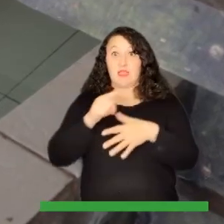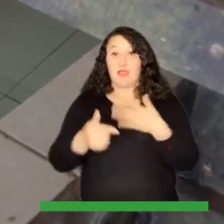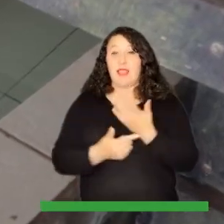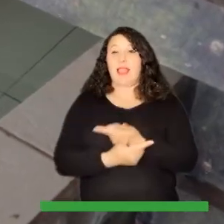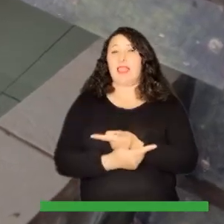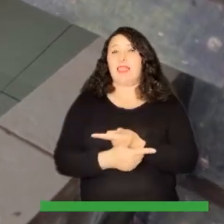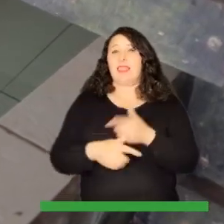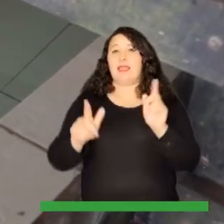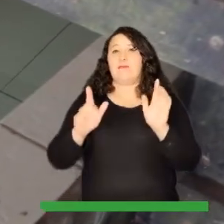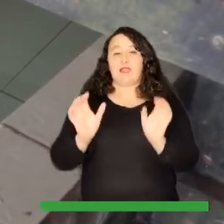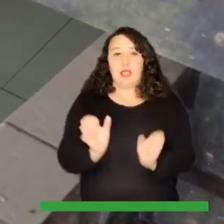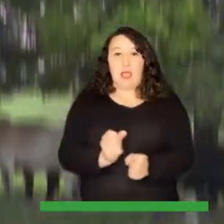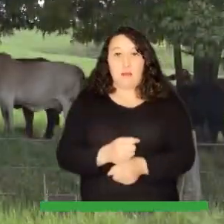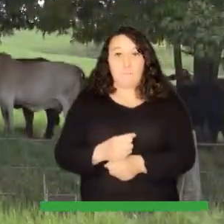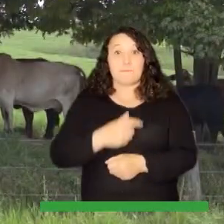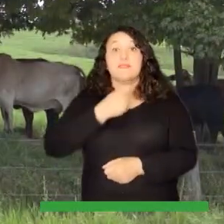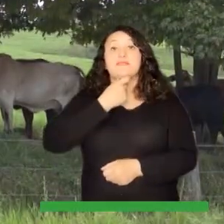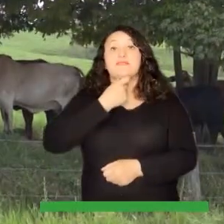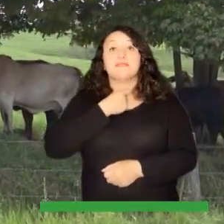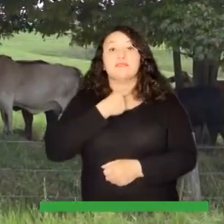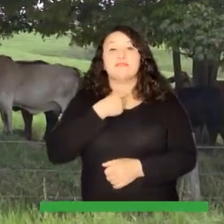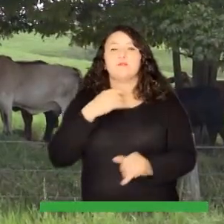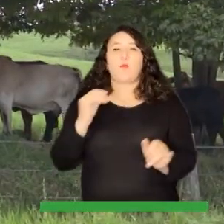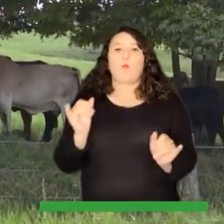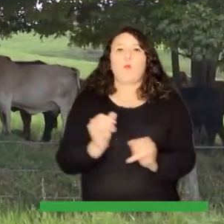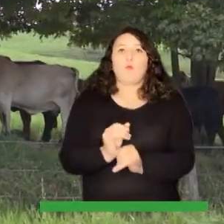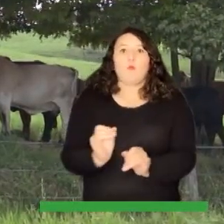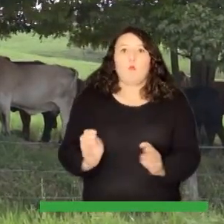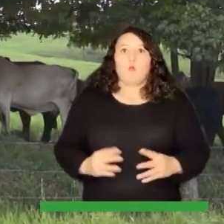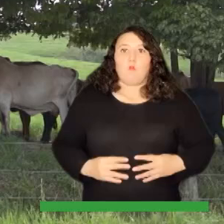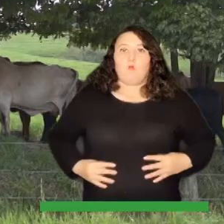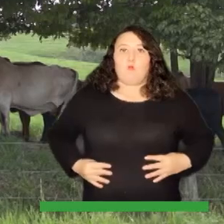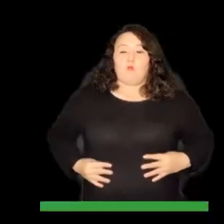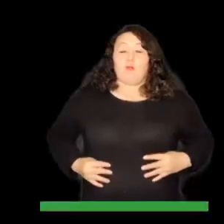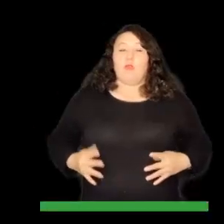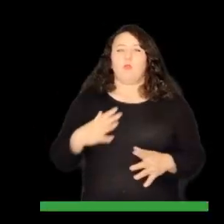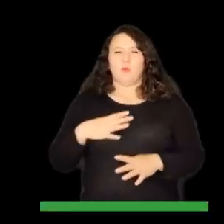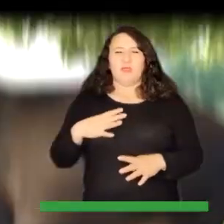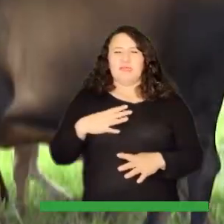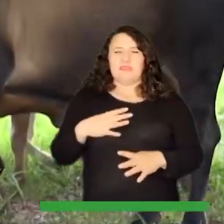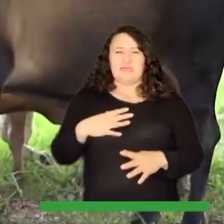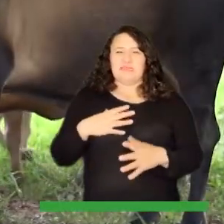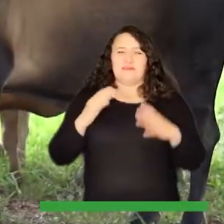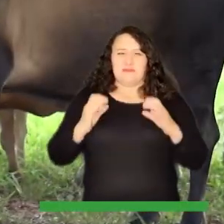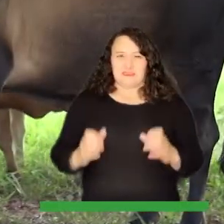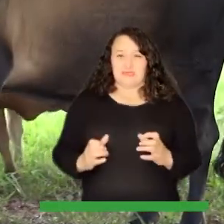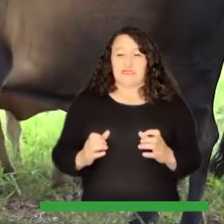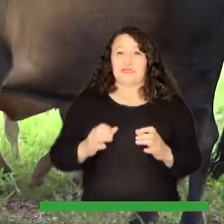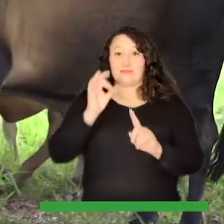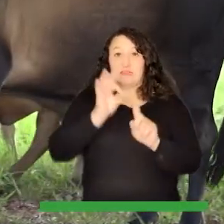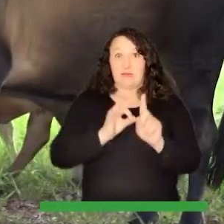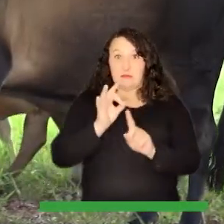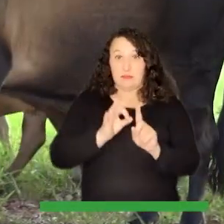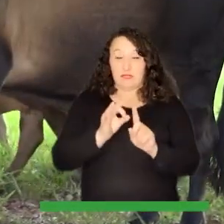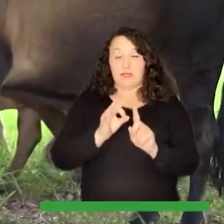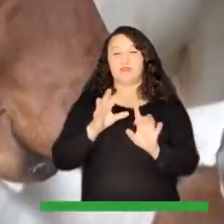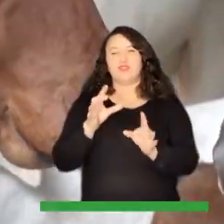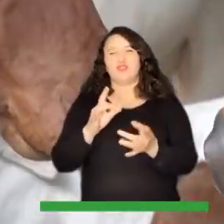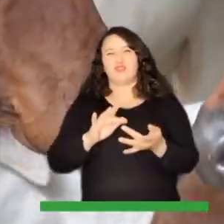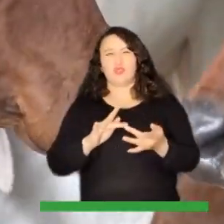hambre, sed y desnutrición, libre de molestias físicas y térmicas, libre de dolor, lesiones y